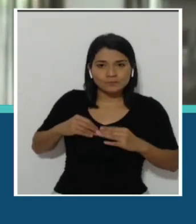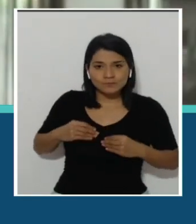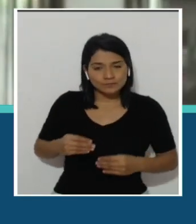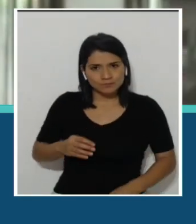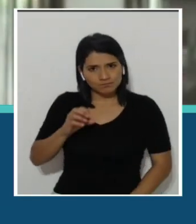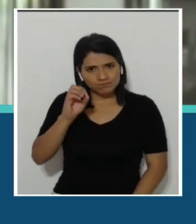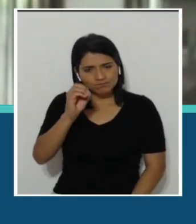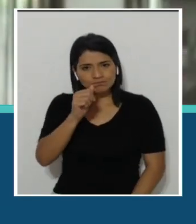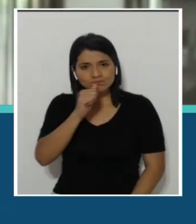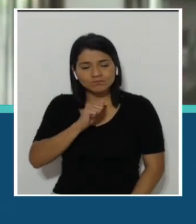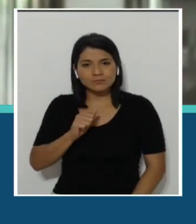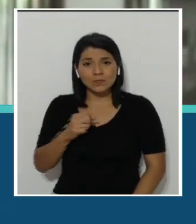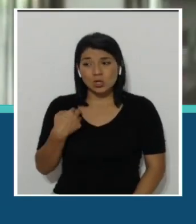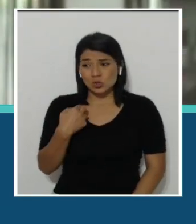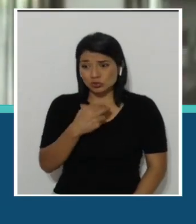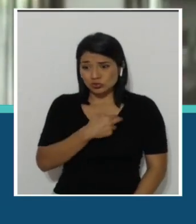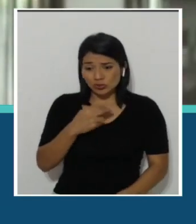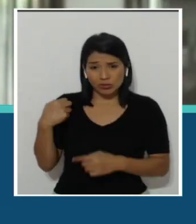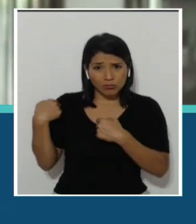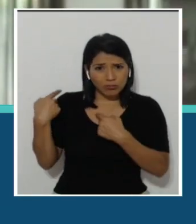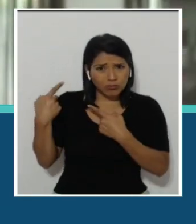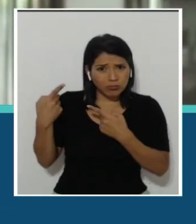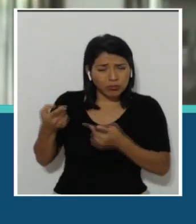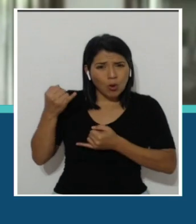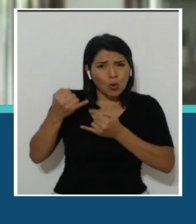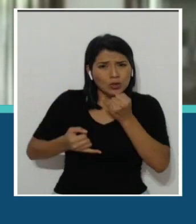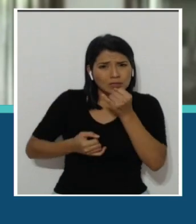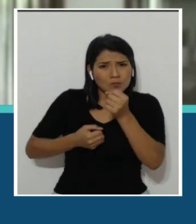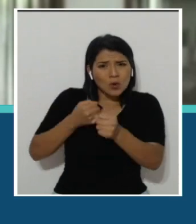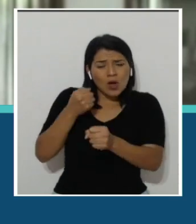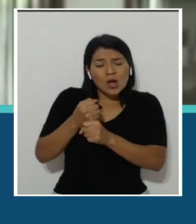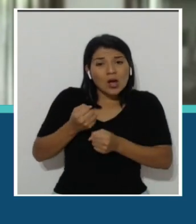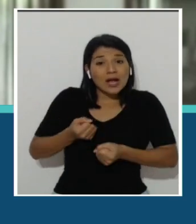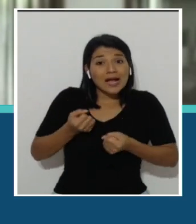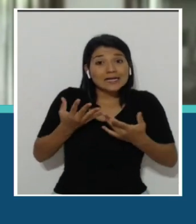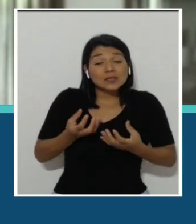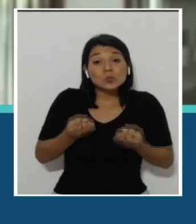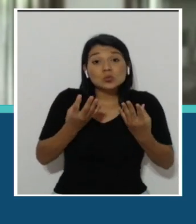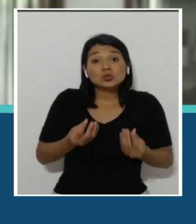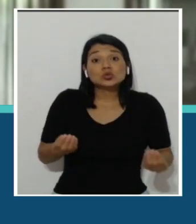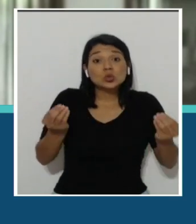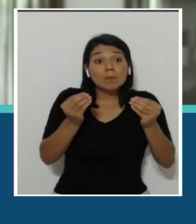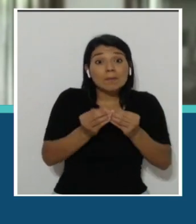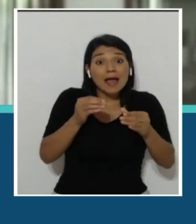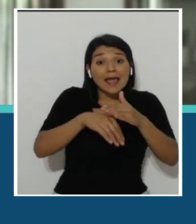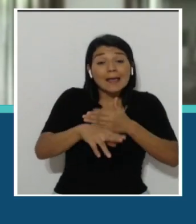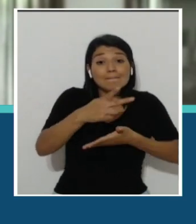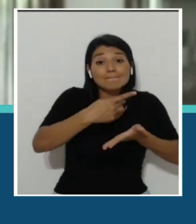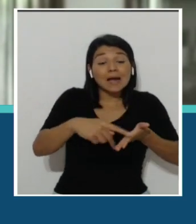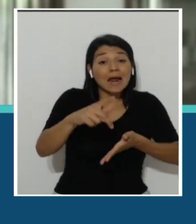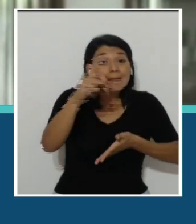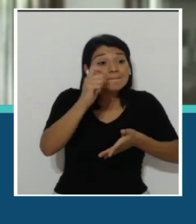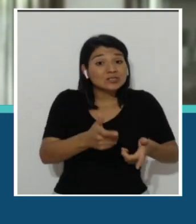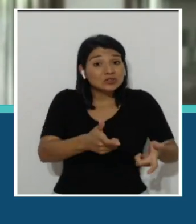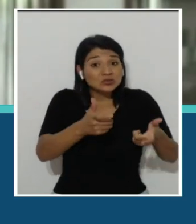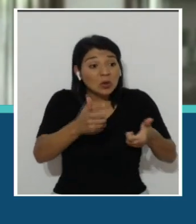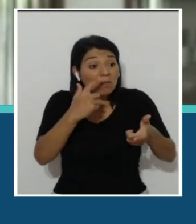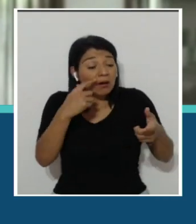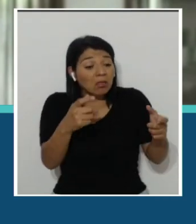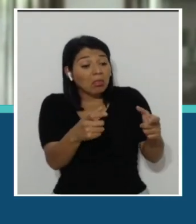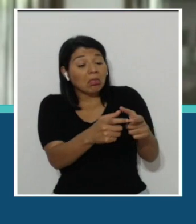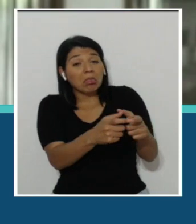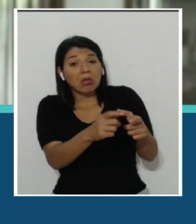los últimos años mucho más en pensiones de lujo para un puñado de costarricenses de